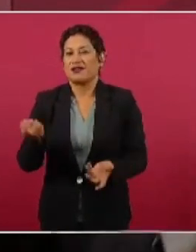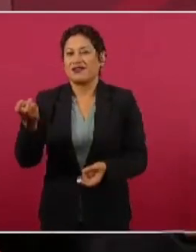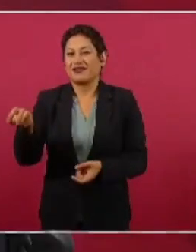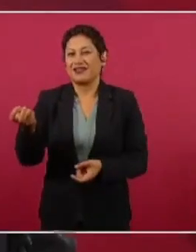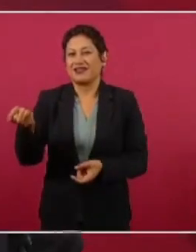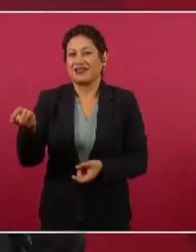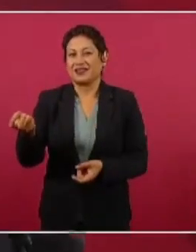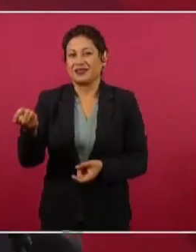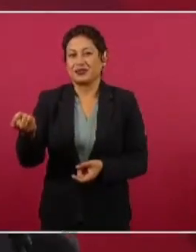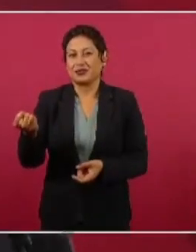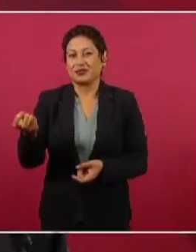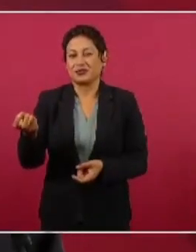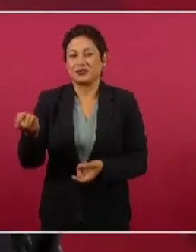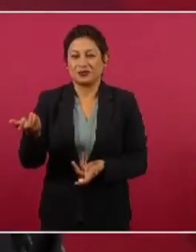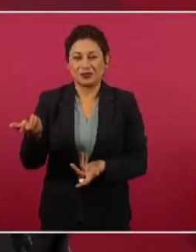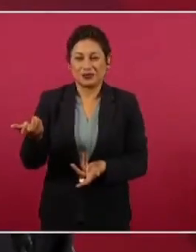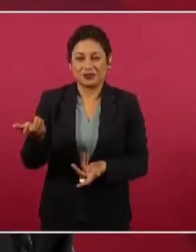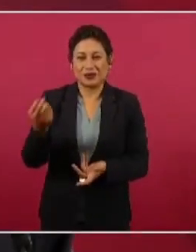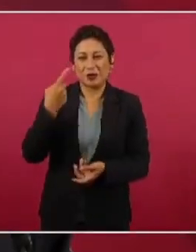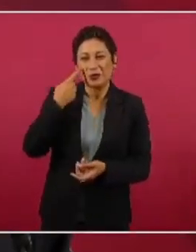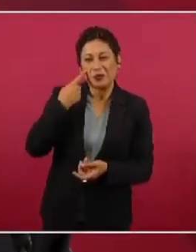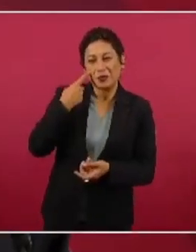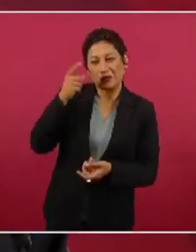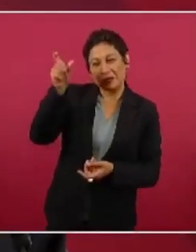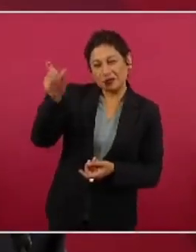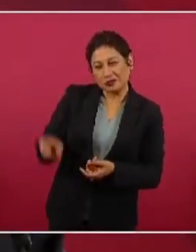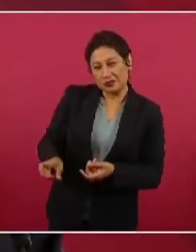cómo actúa la gente.